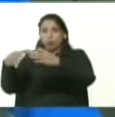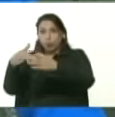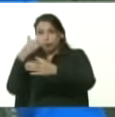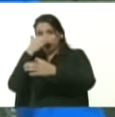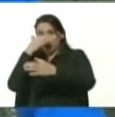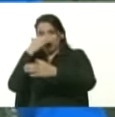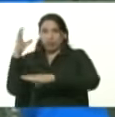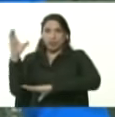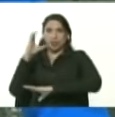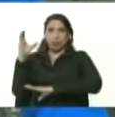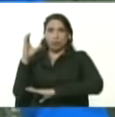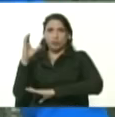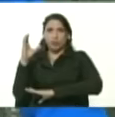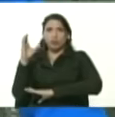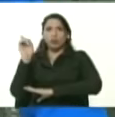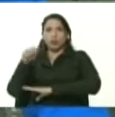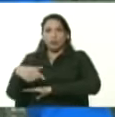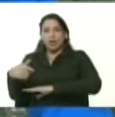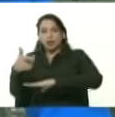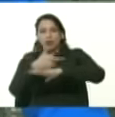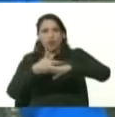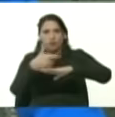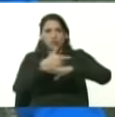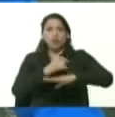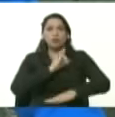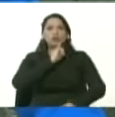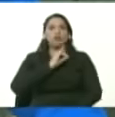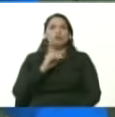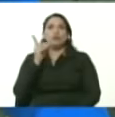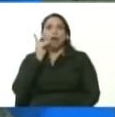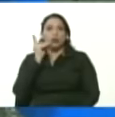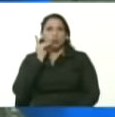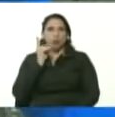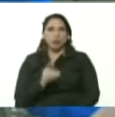paramilitares colombianos y el gobierno de Iván Duque.